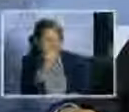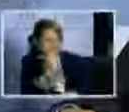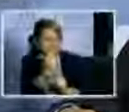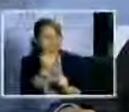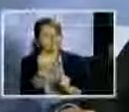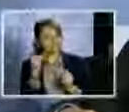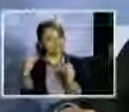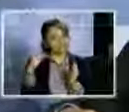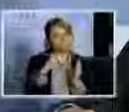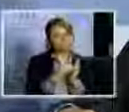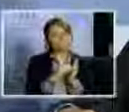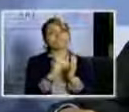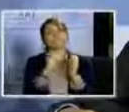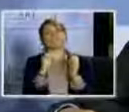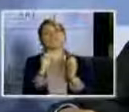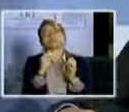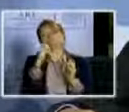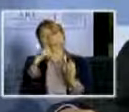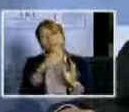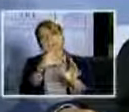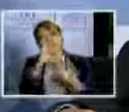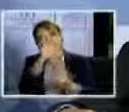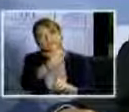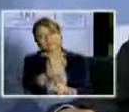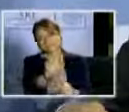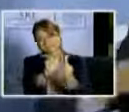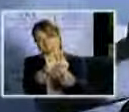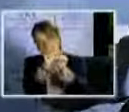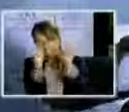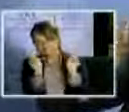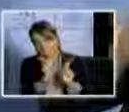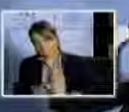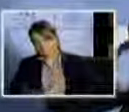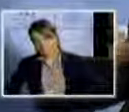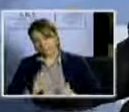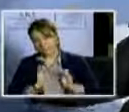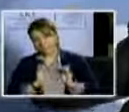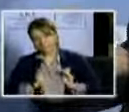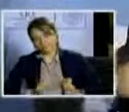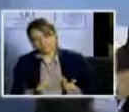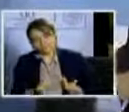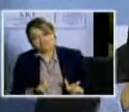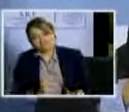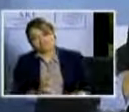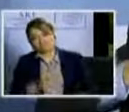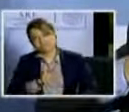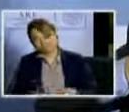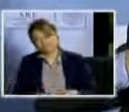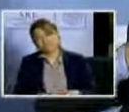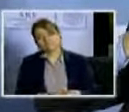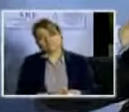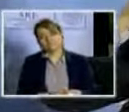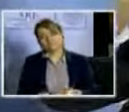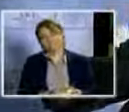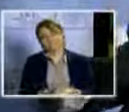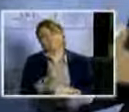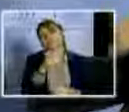hemos perseguido en estos 70 años se traducen en una serie